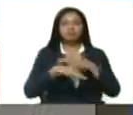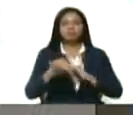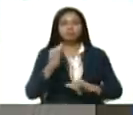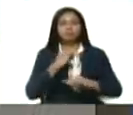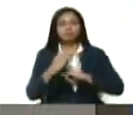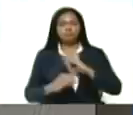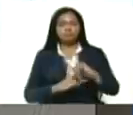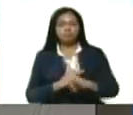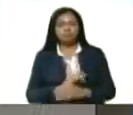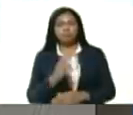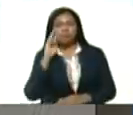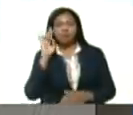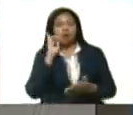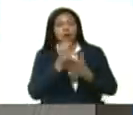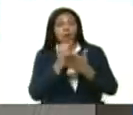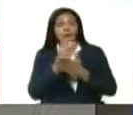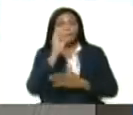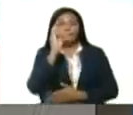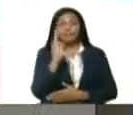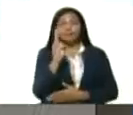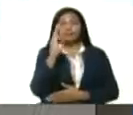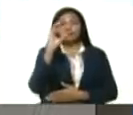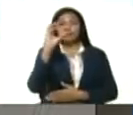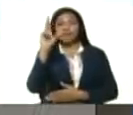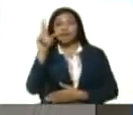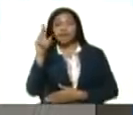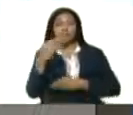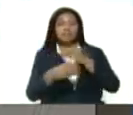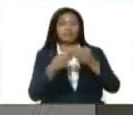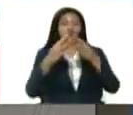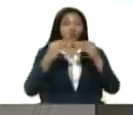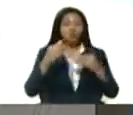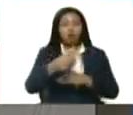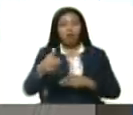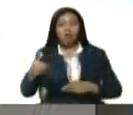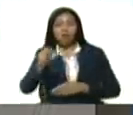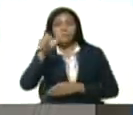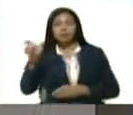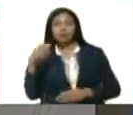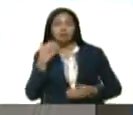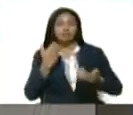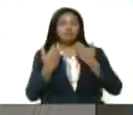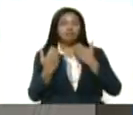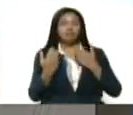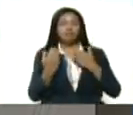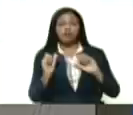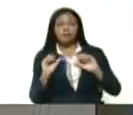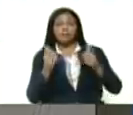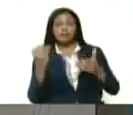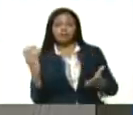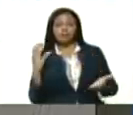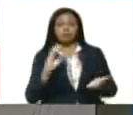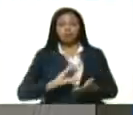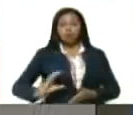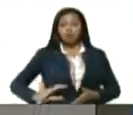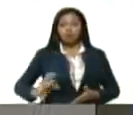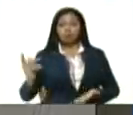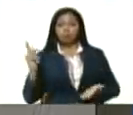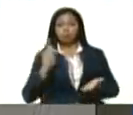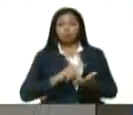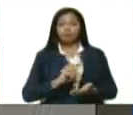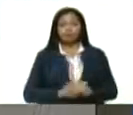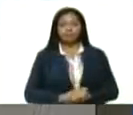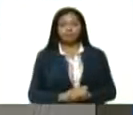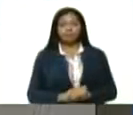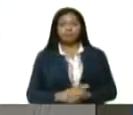la correspondiente prueba de PCR que se le está haciendo a todas las personas que están ingresando por Cúcuta y fue